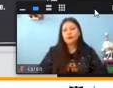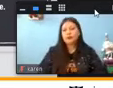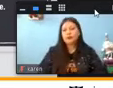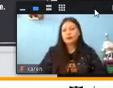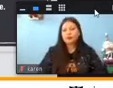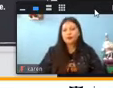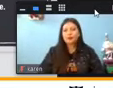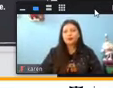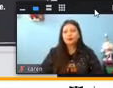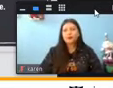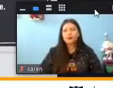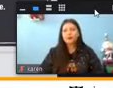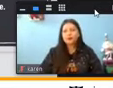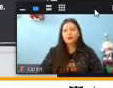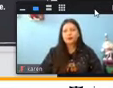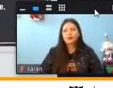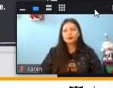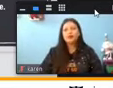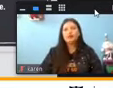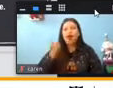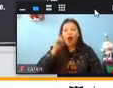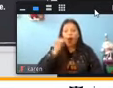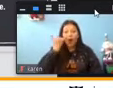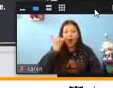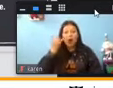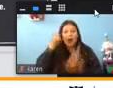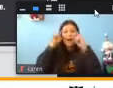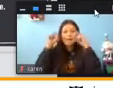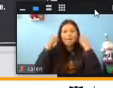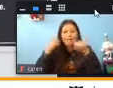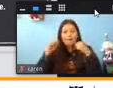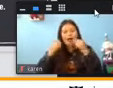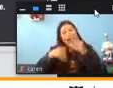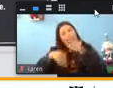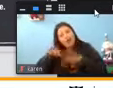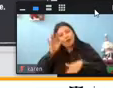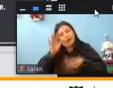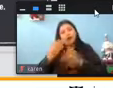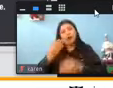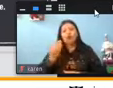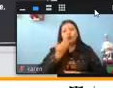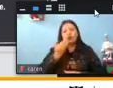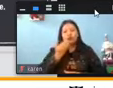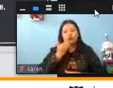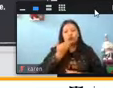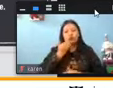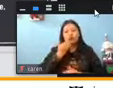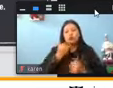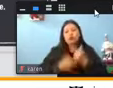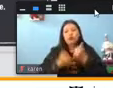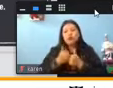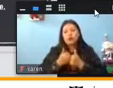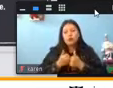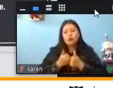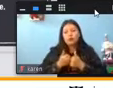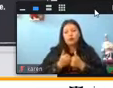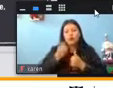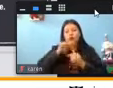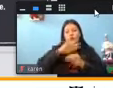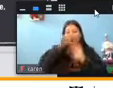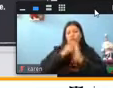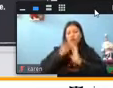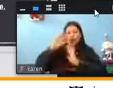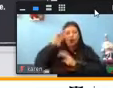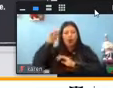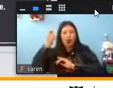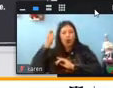También hay una preocupación de que en ocasiones cuando hay negacionismo estatal puede